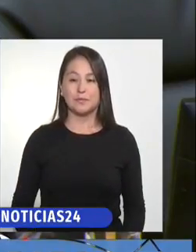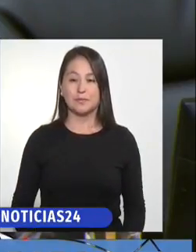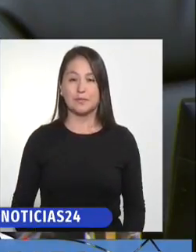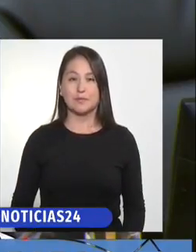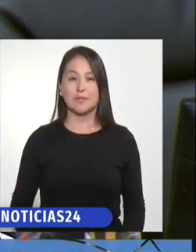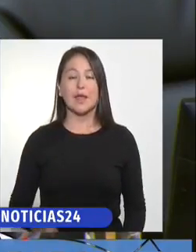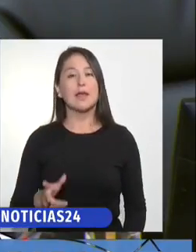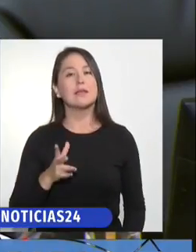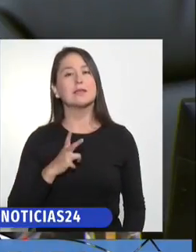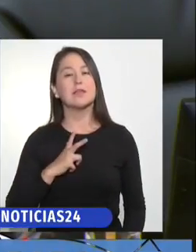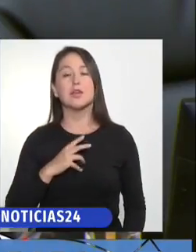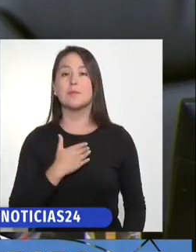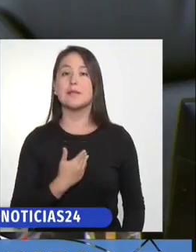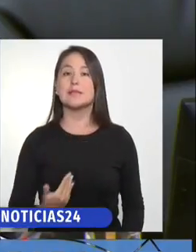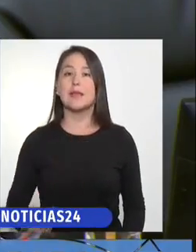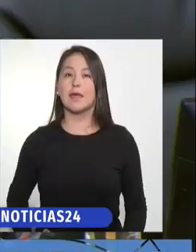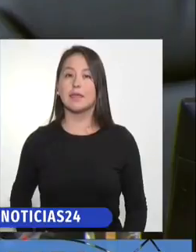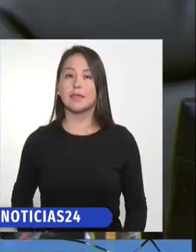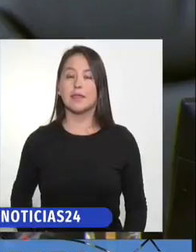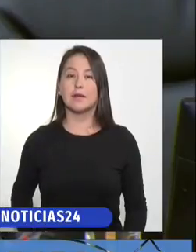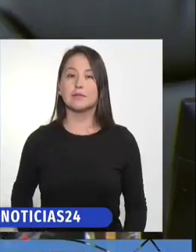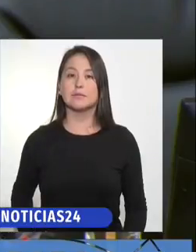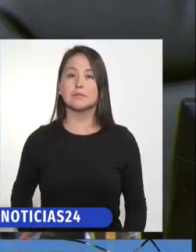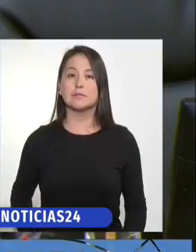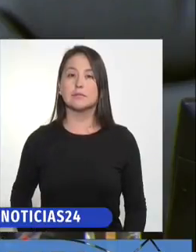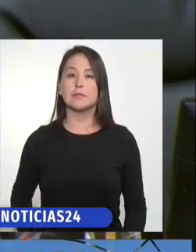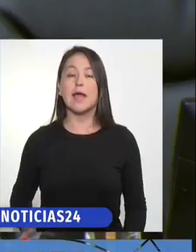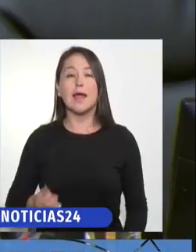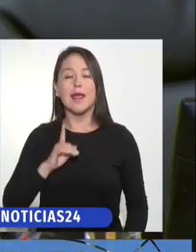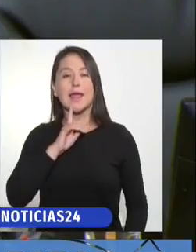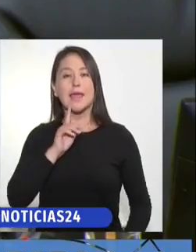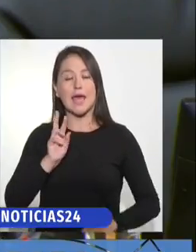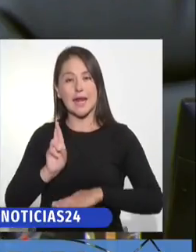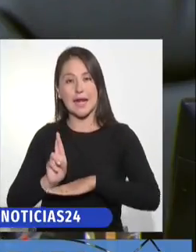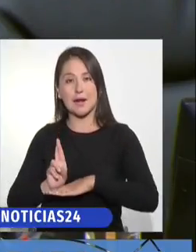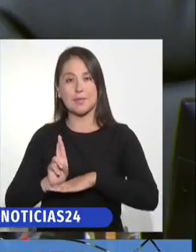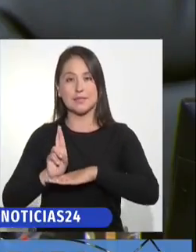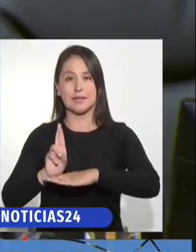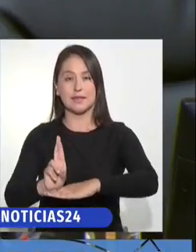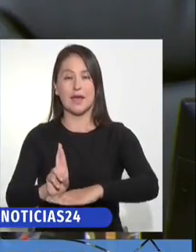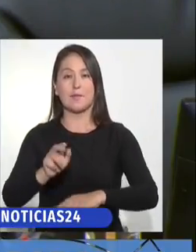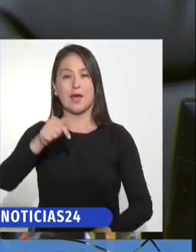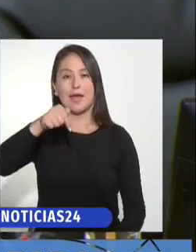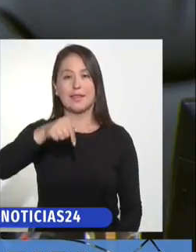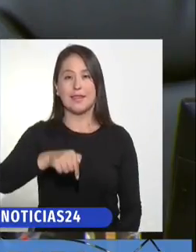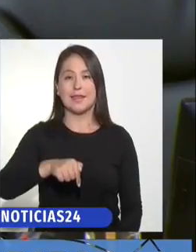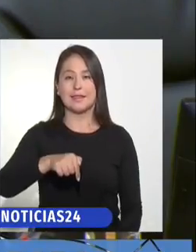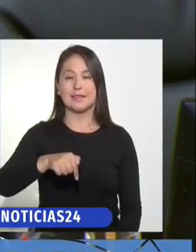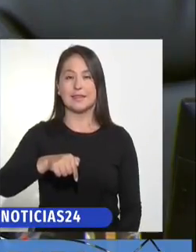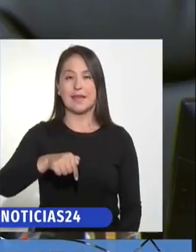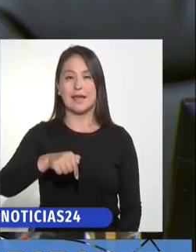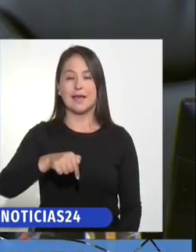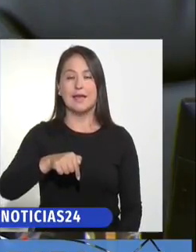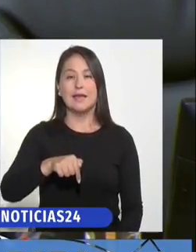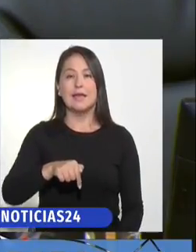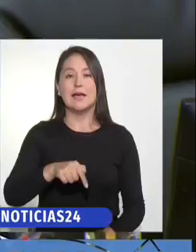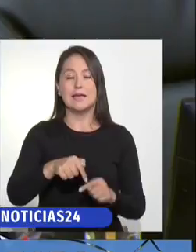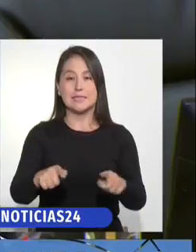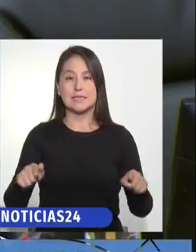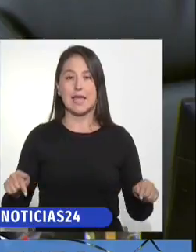Señor presidente, para quienes representamos en esta sala a la región de la Araucanía,